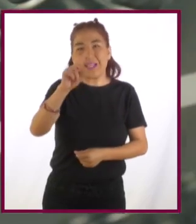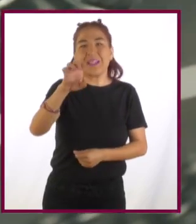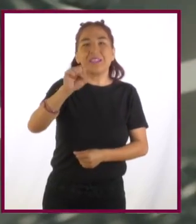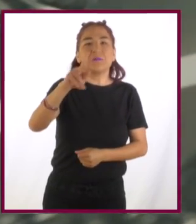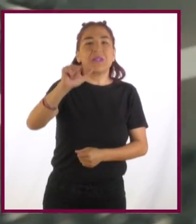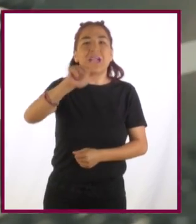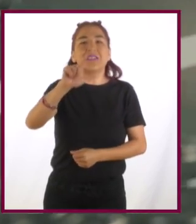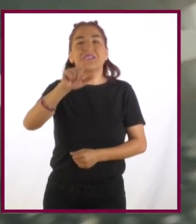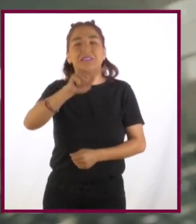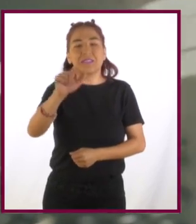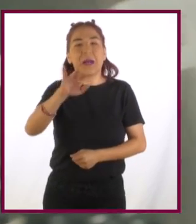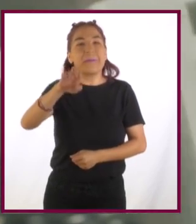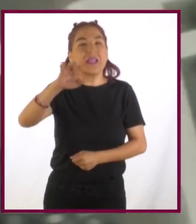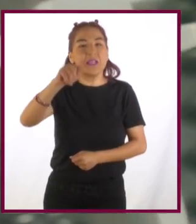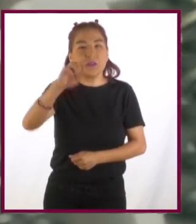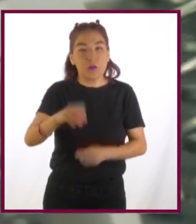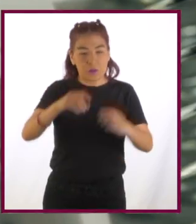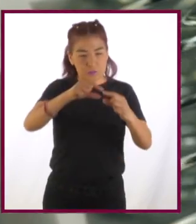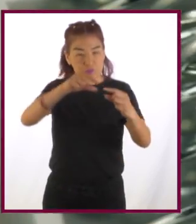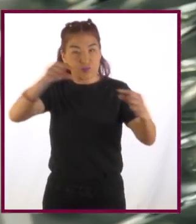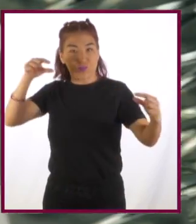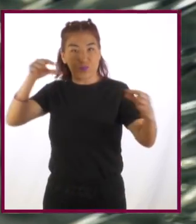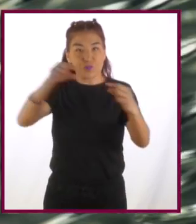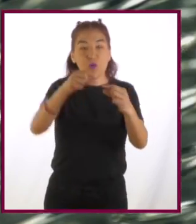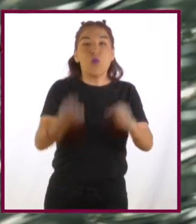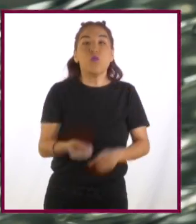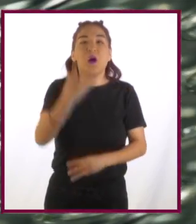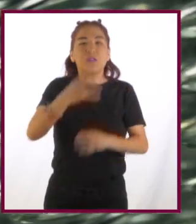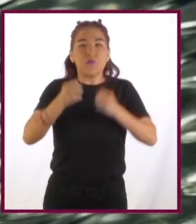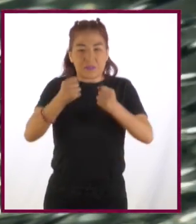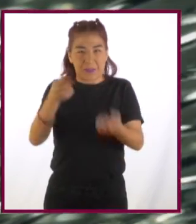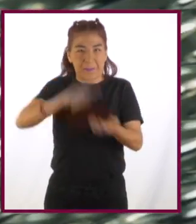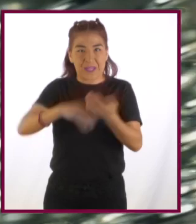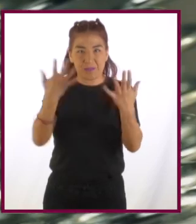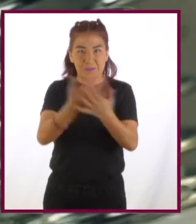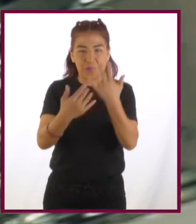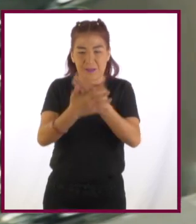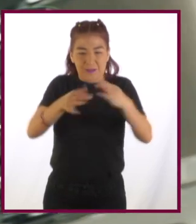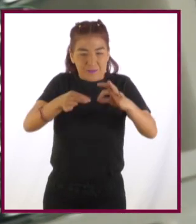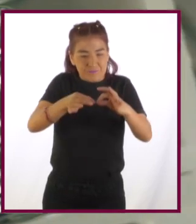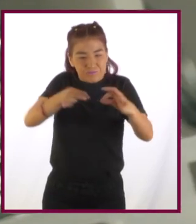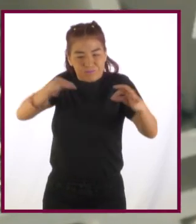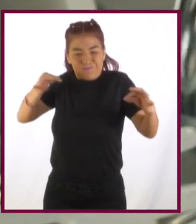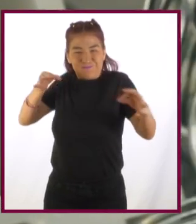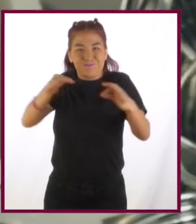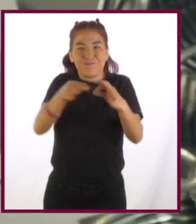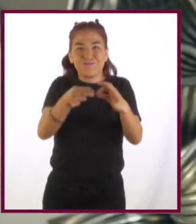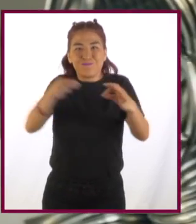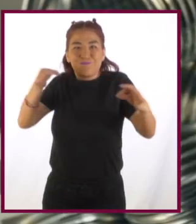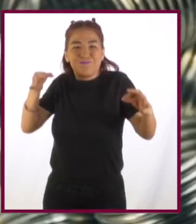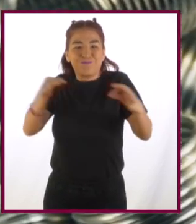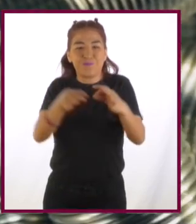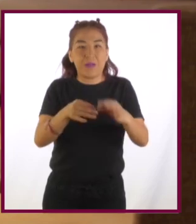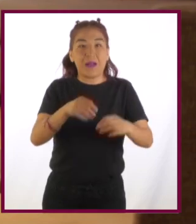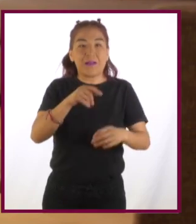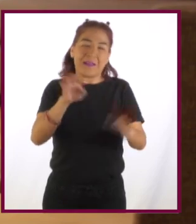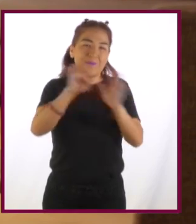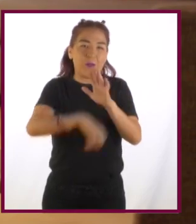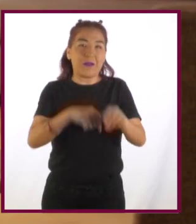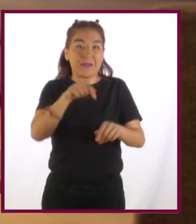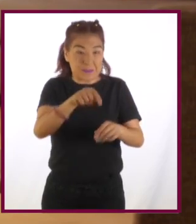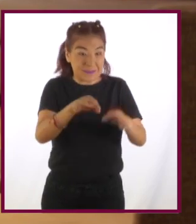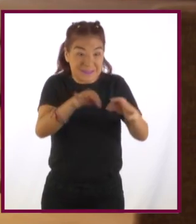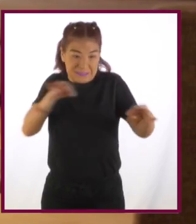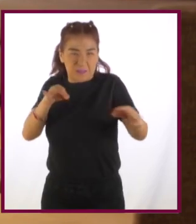como desplazamiento, cuánto desplaza y cuánta fuerza siente mi manita por el hecho de estar diciéndole